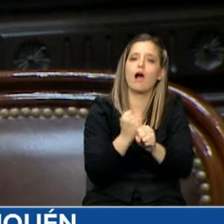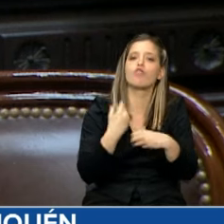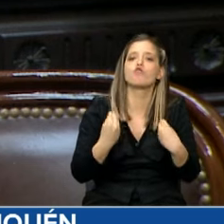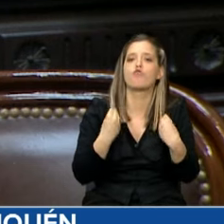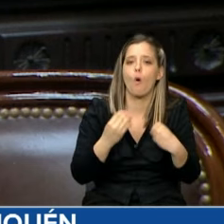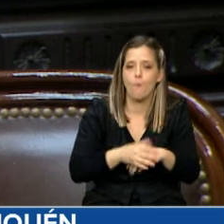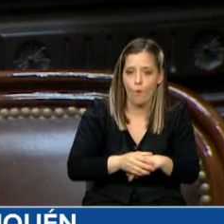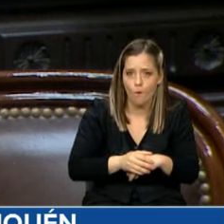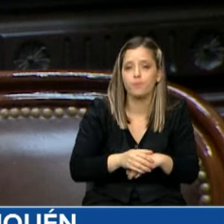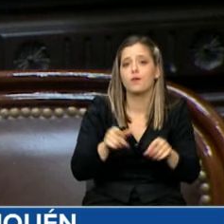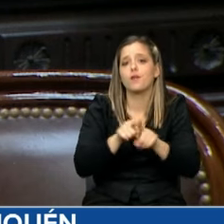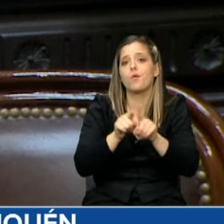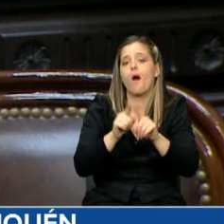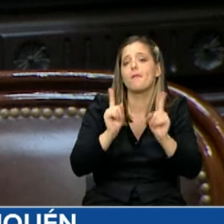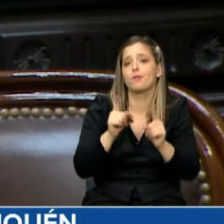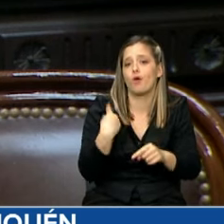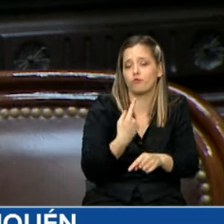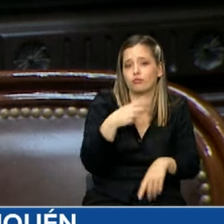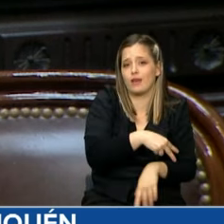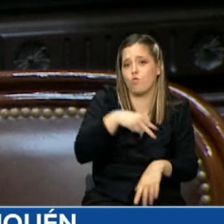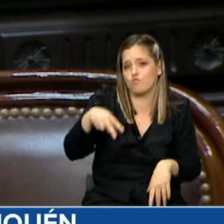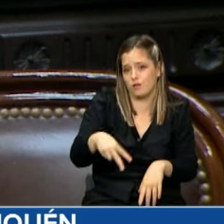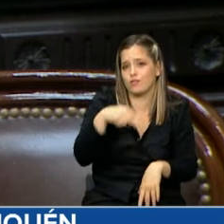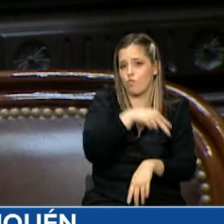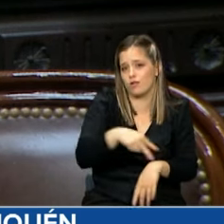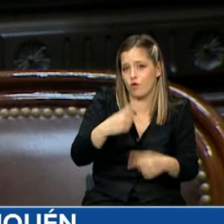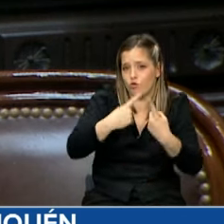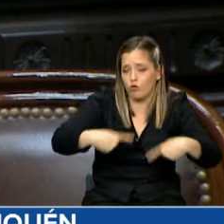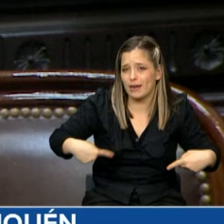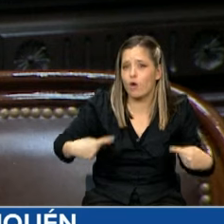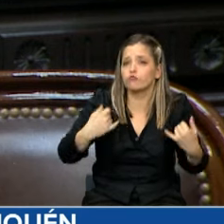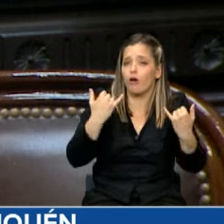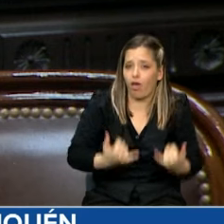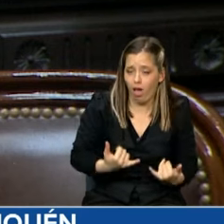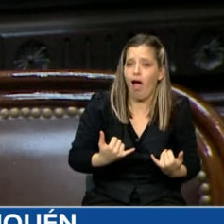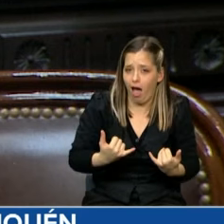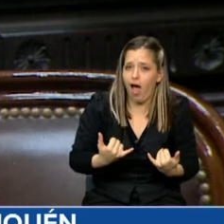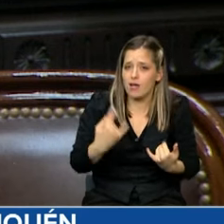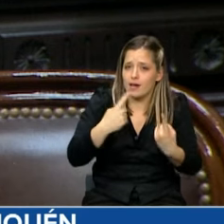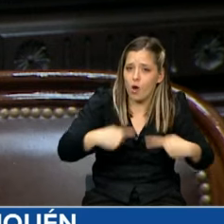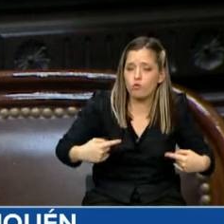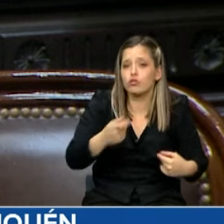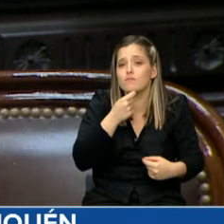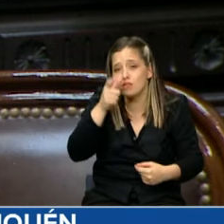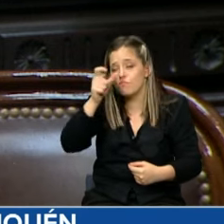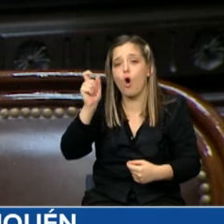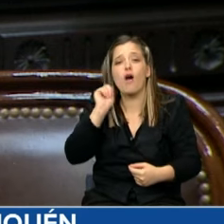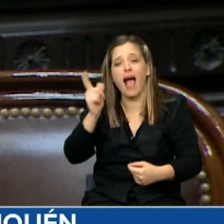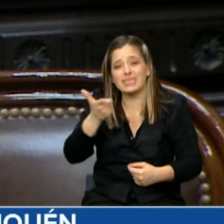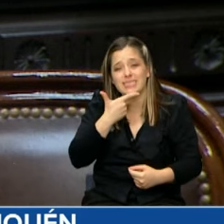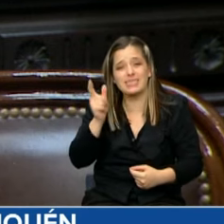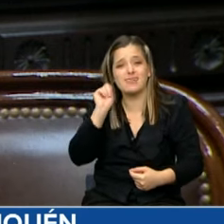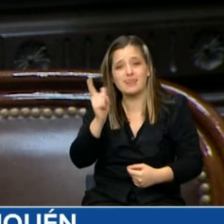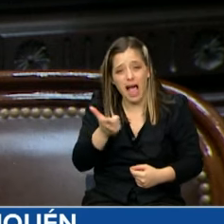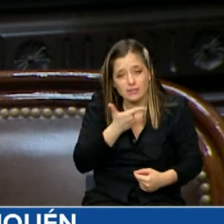recursos con esta exportación los neuquinos los patagónicos sí Cada molécula de gas que exportamos o cada